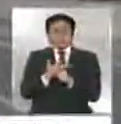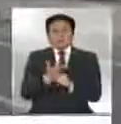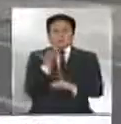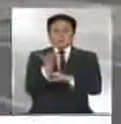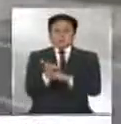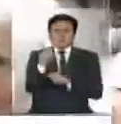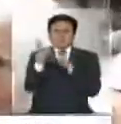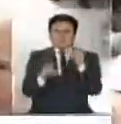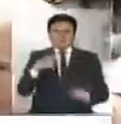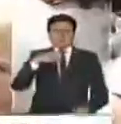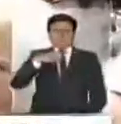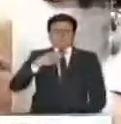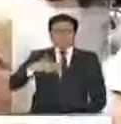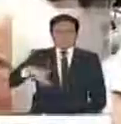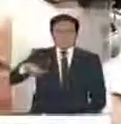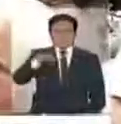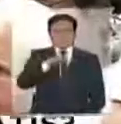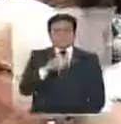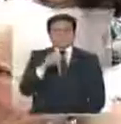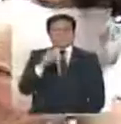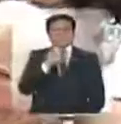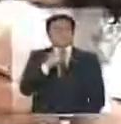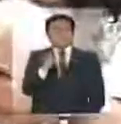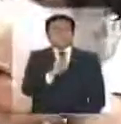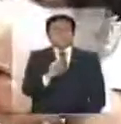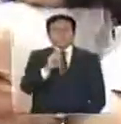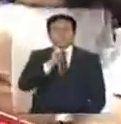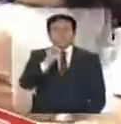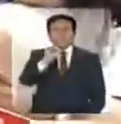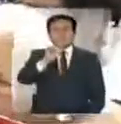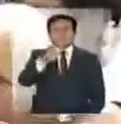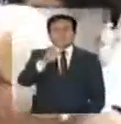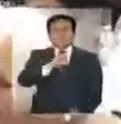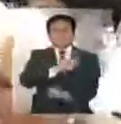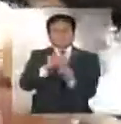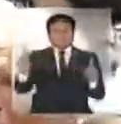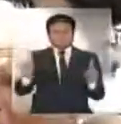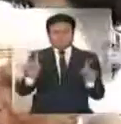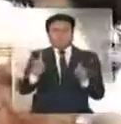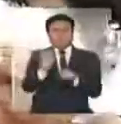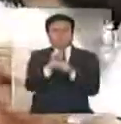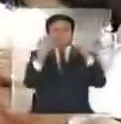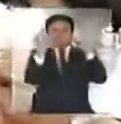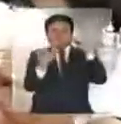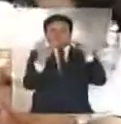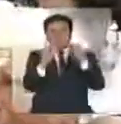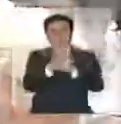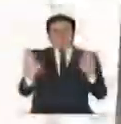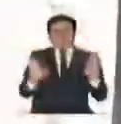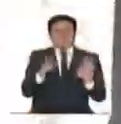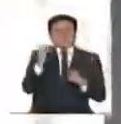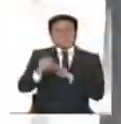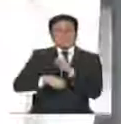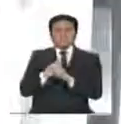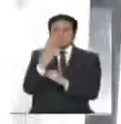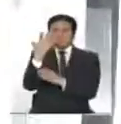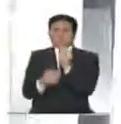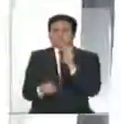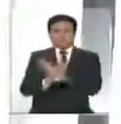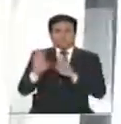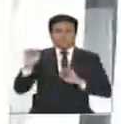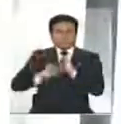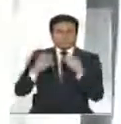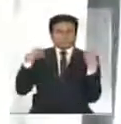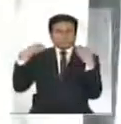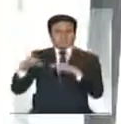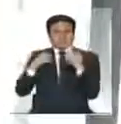las demandas ciudadanas. No queremos TAG, no queremos TAG, se acabaron los 20 años, se acabó la licitación. ¿Se da cuenta de